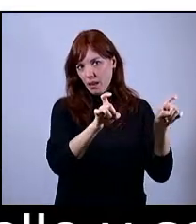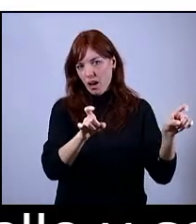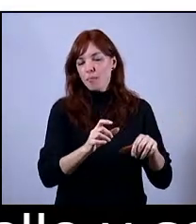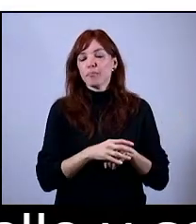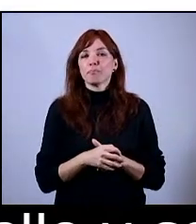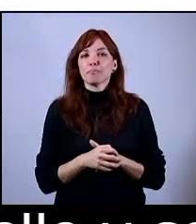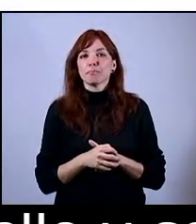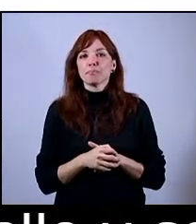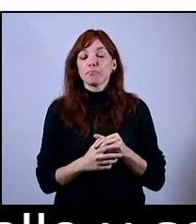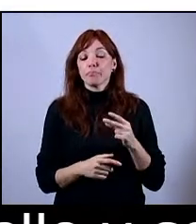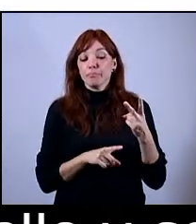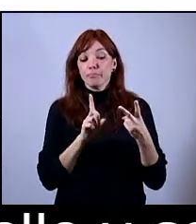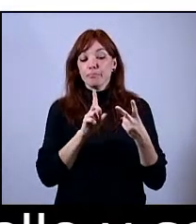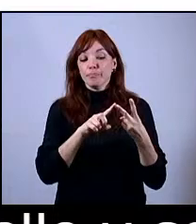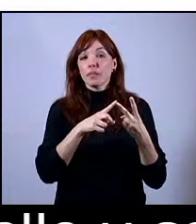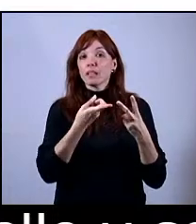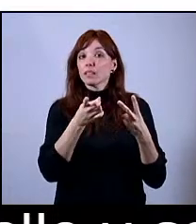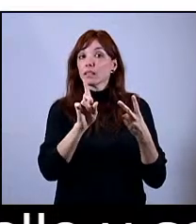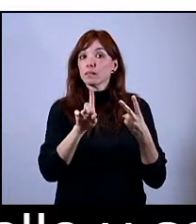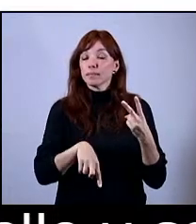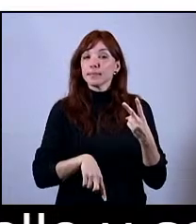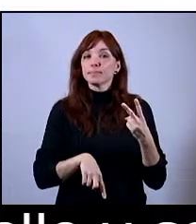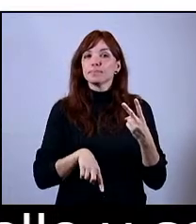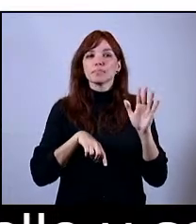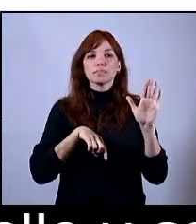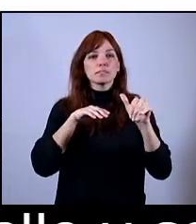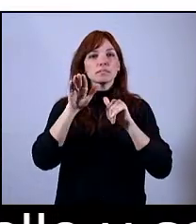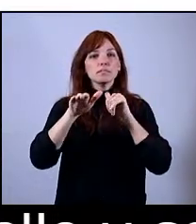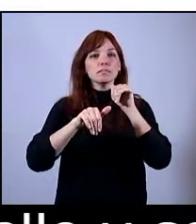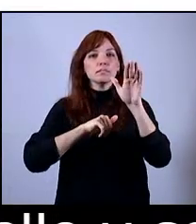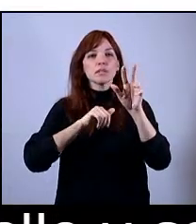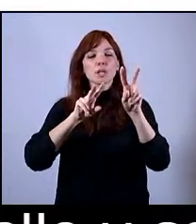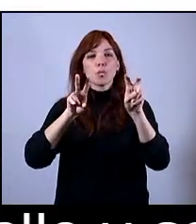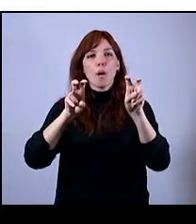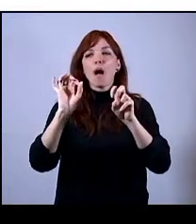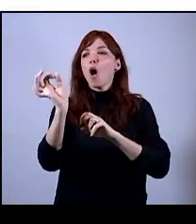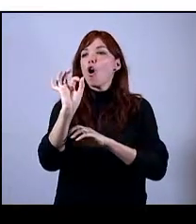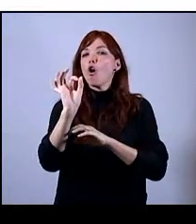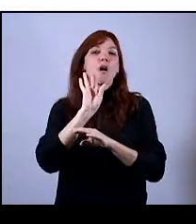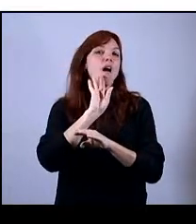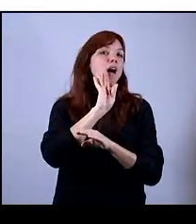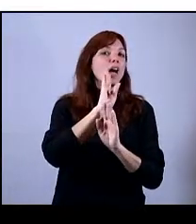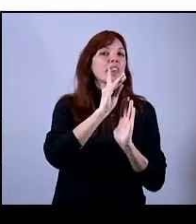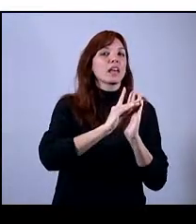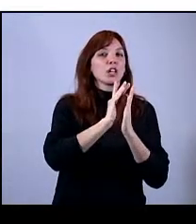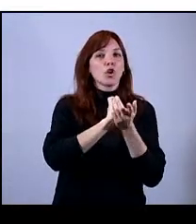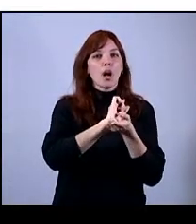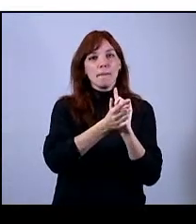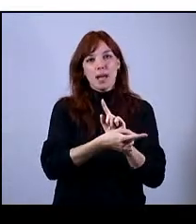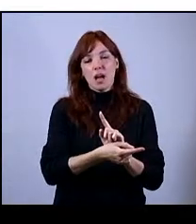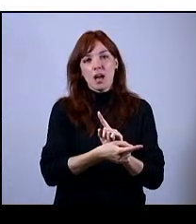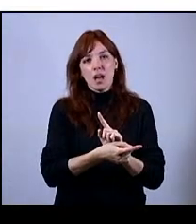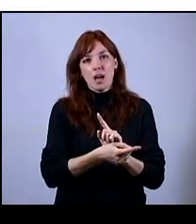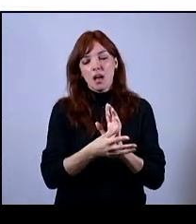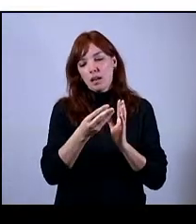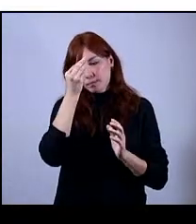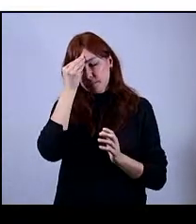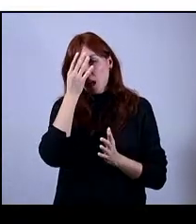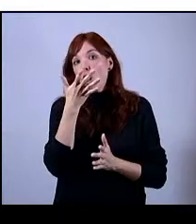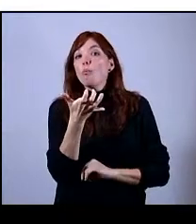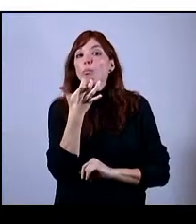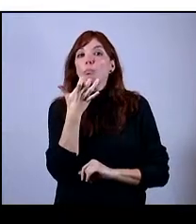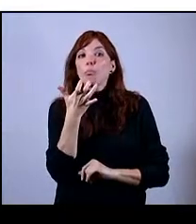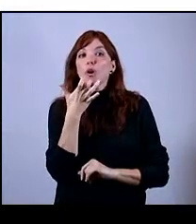Cuando vamos a hacer una nueva convocatoria o modificamos un decreto, tenemos en cuenta, por ejemplo,